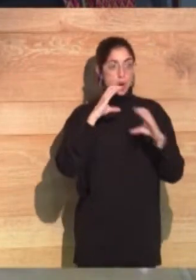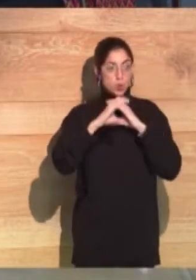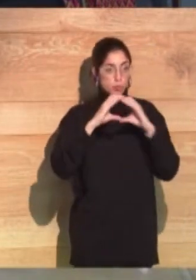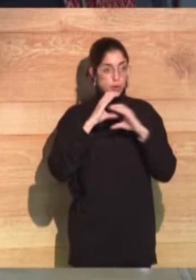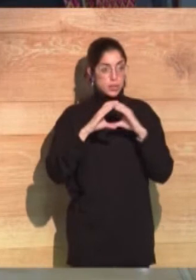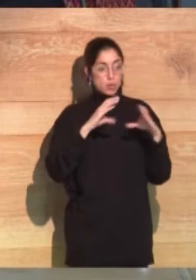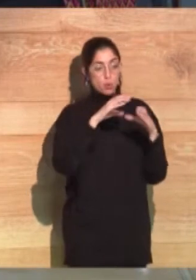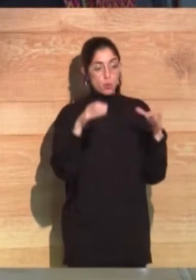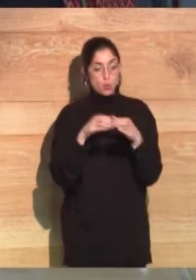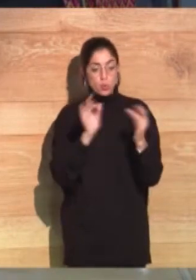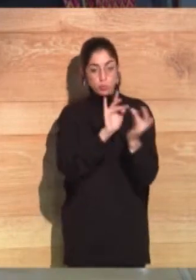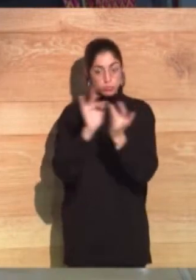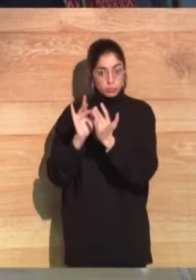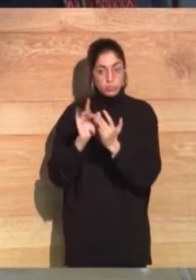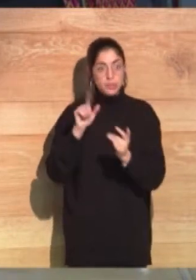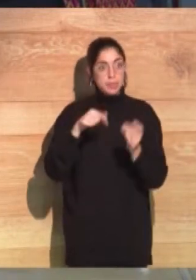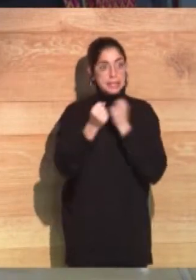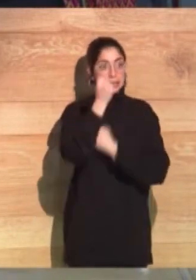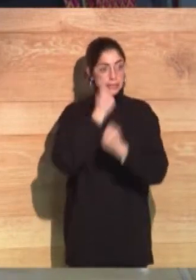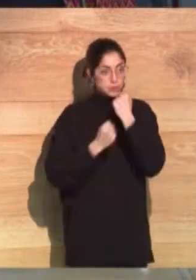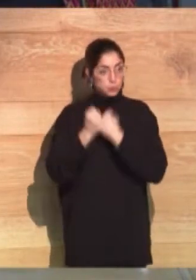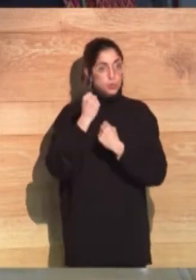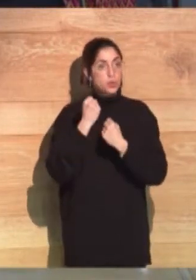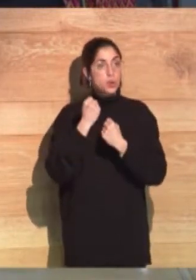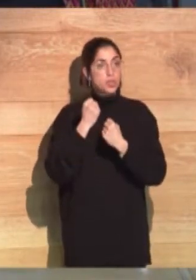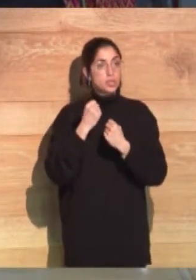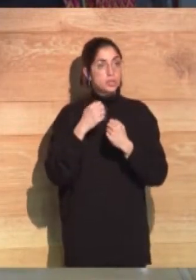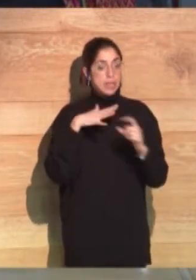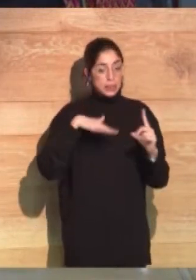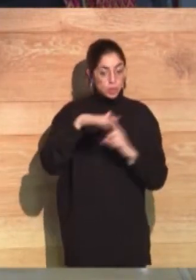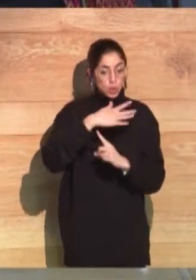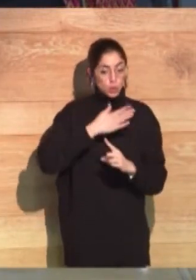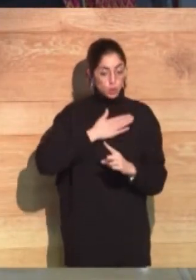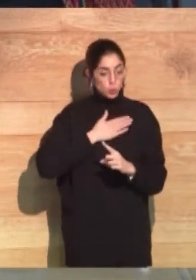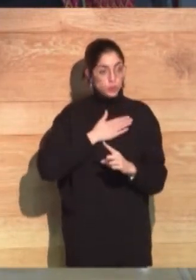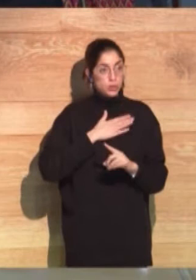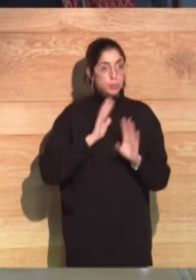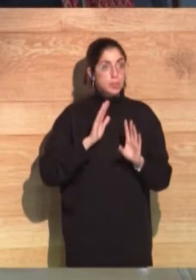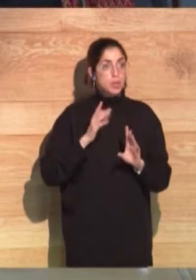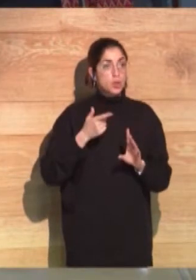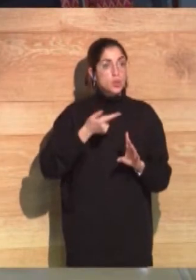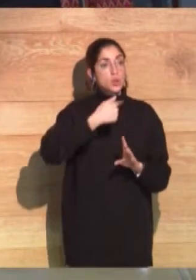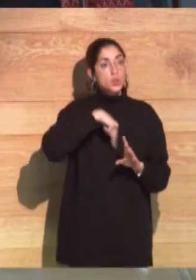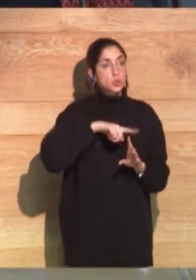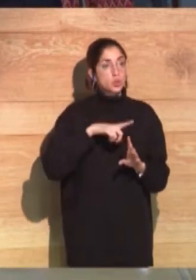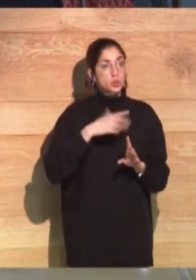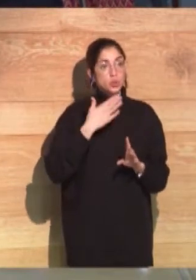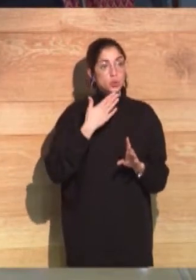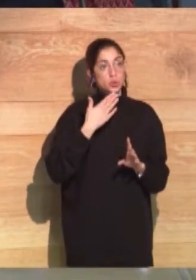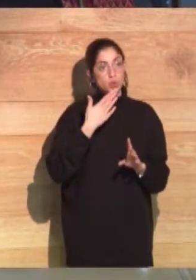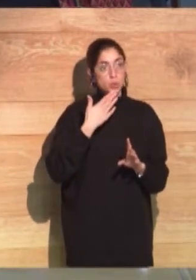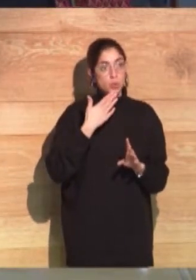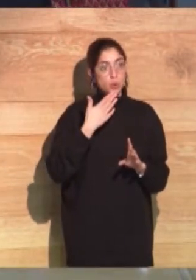nuestras instituciones, en nuestro entorno. Somos parte de esto, pero también somos parte de esto en el sentido de